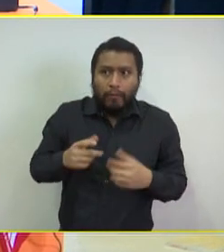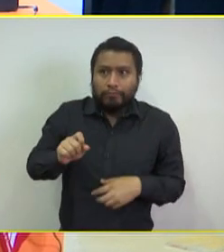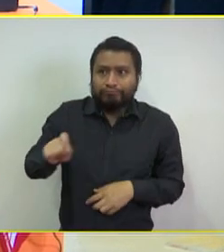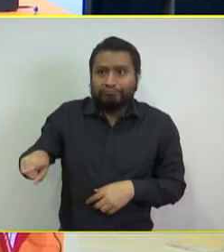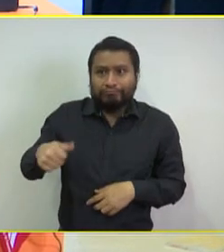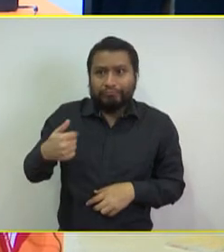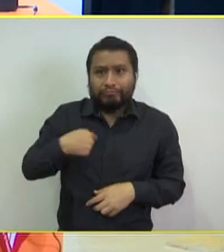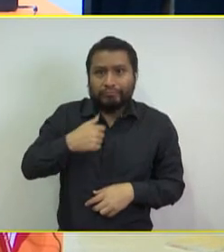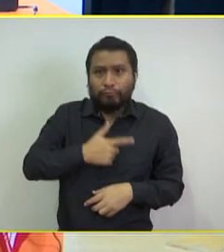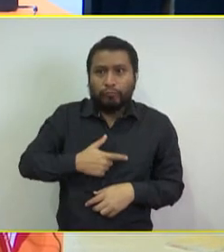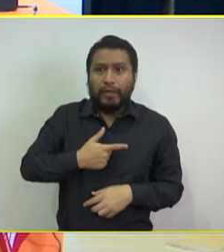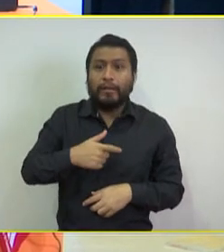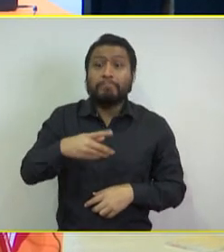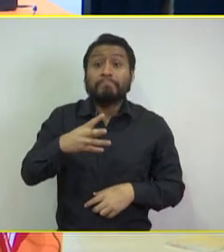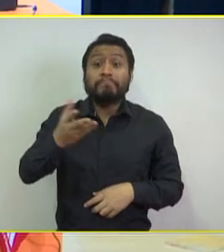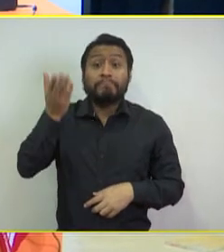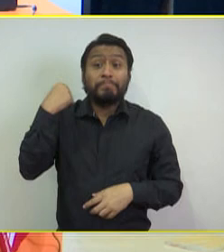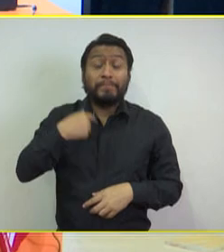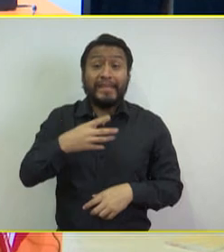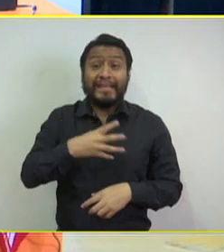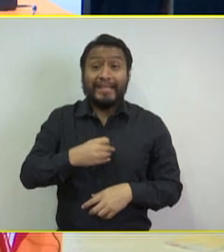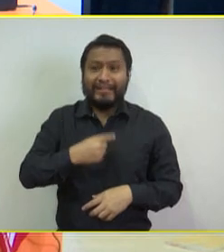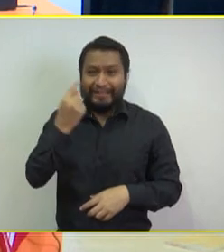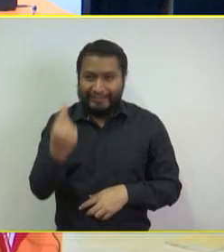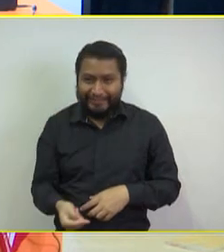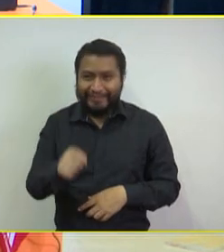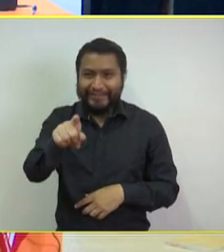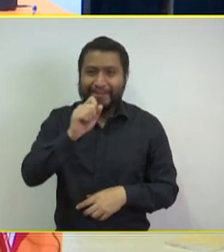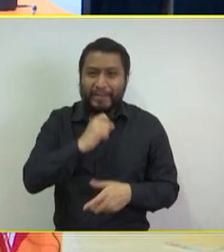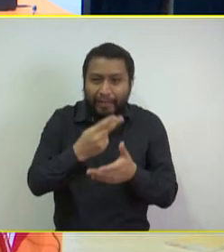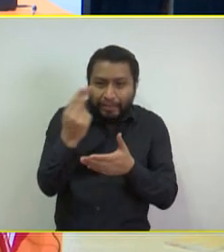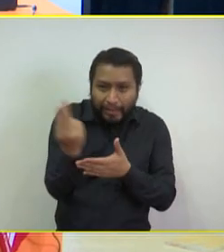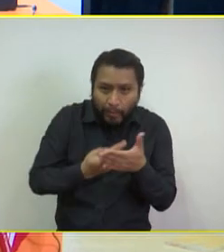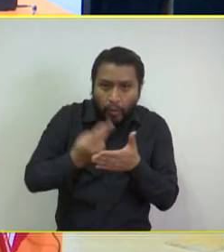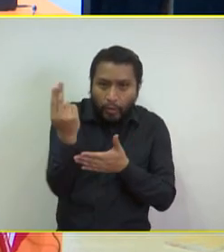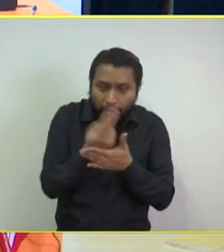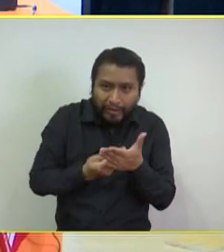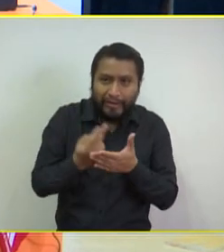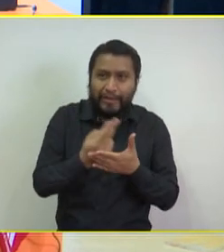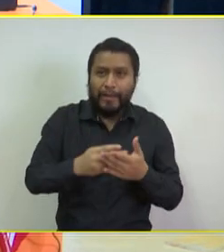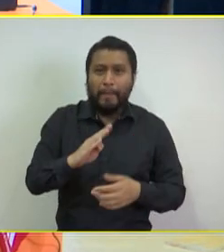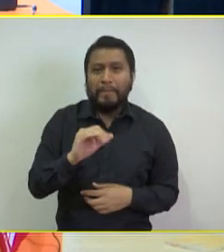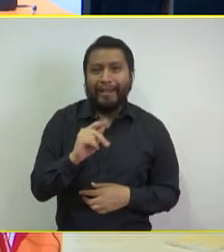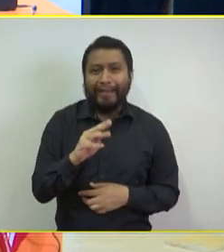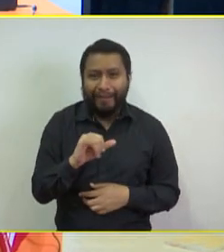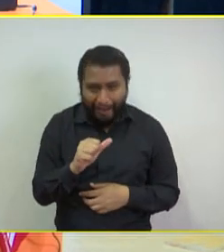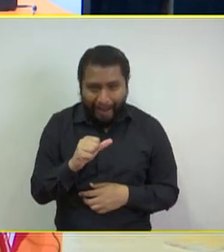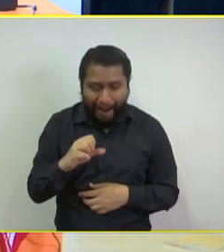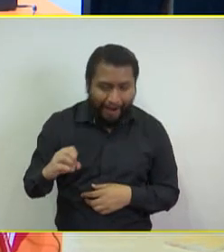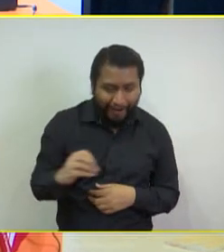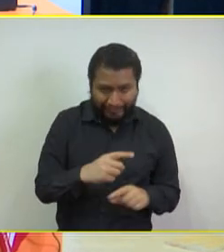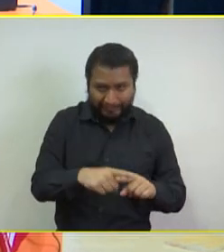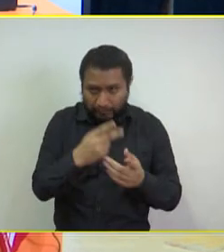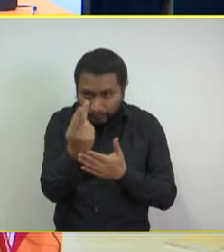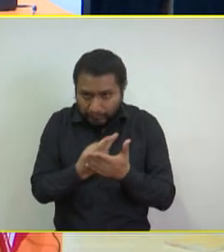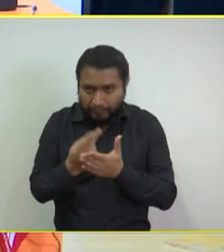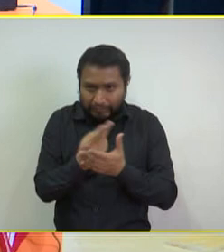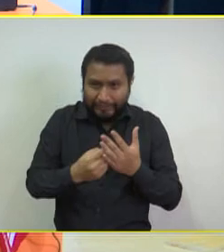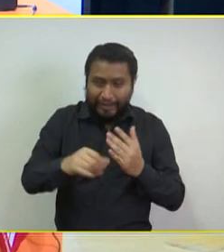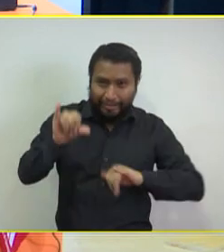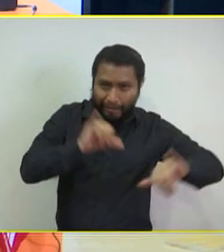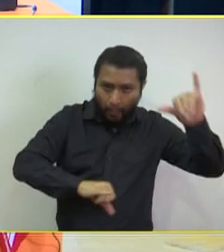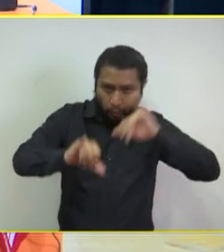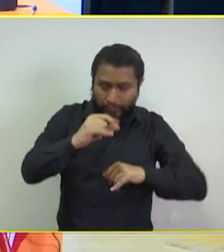que mi hijo era chico que está aquí, que dibujaba las bacterias porque siempre se iba conmigo al laboratorio y en su forma de